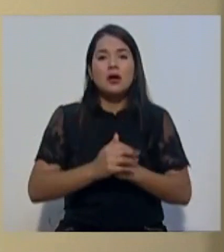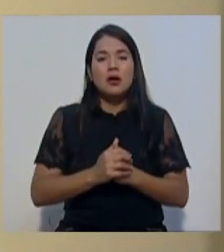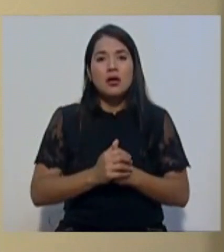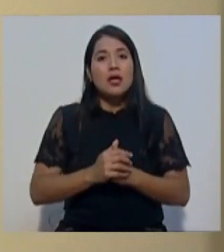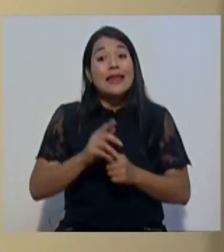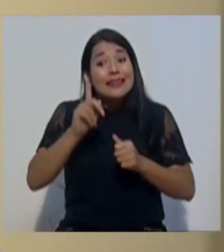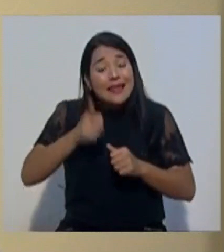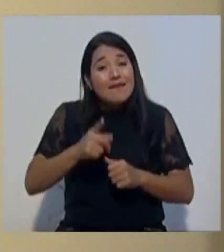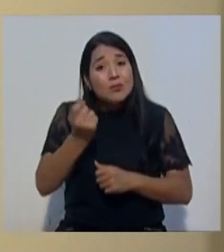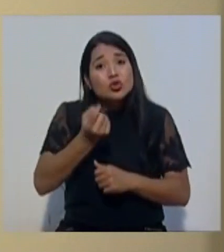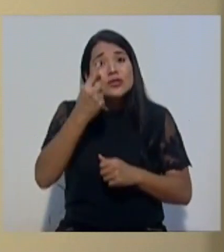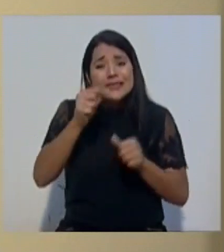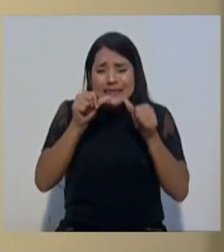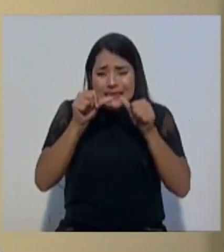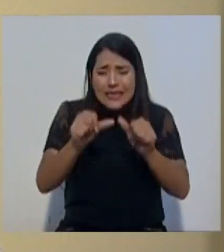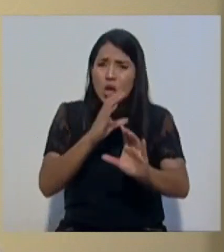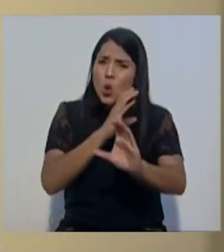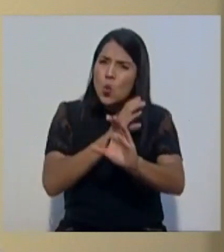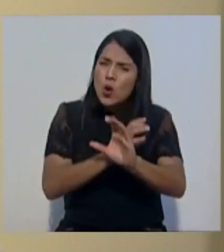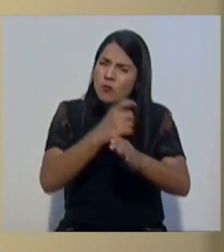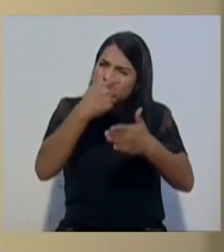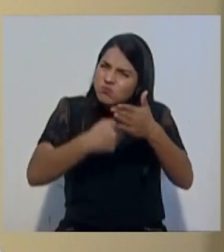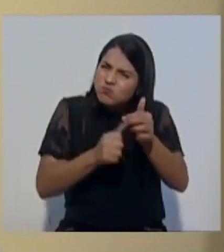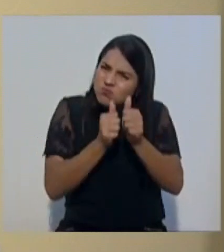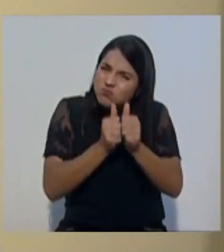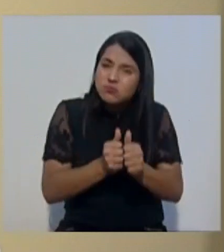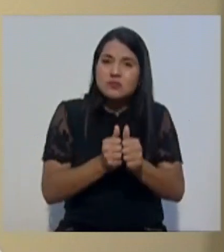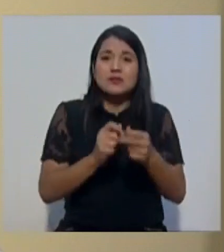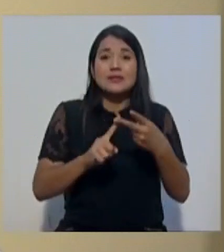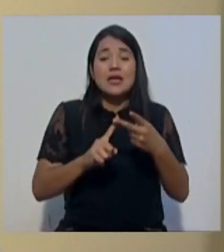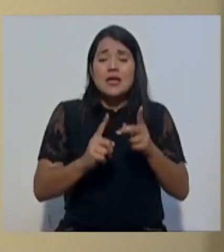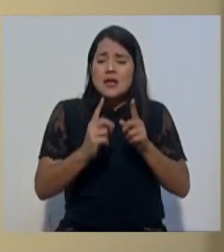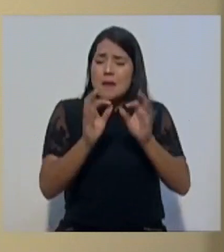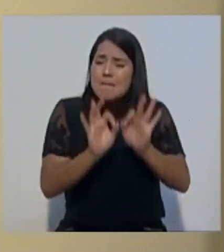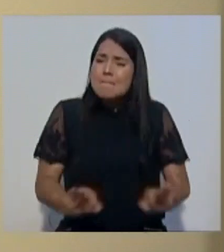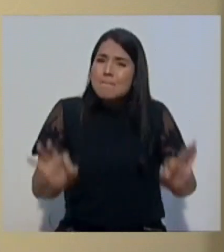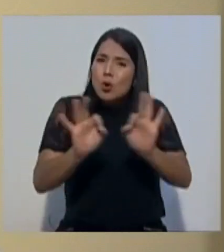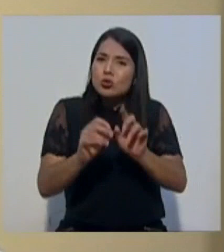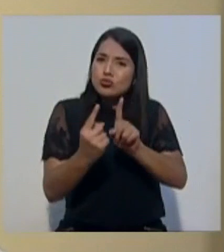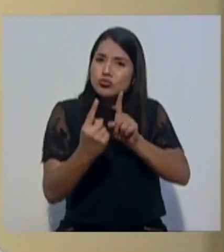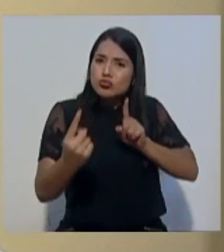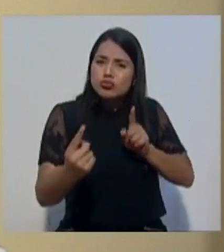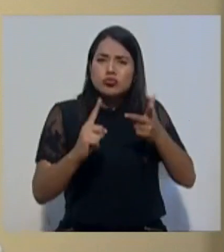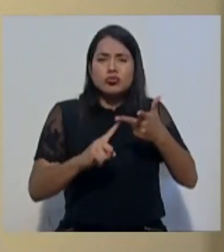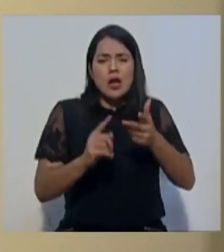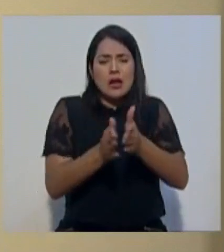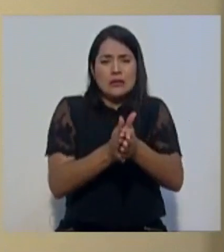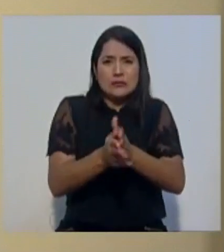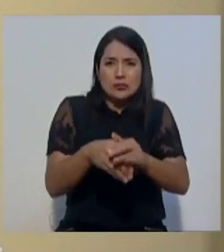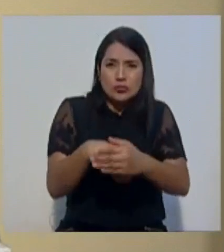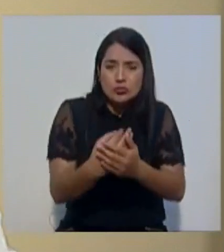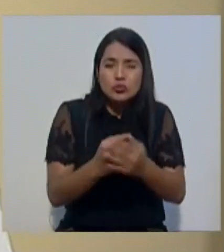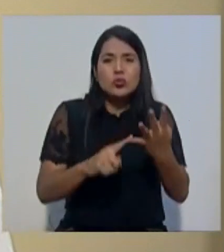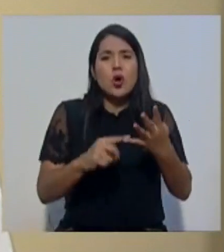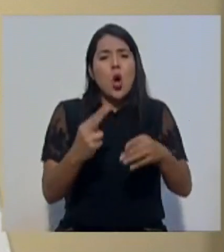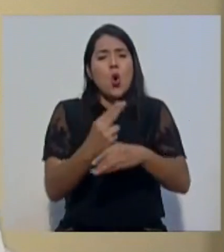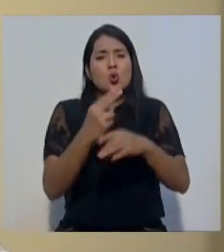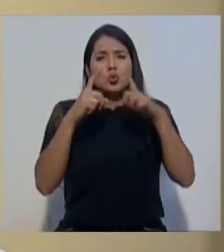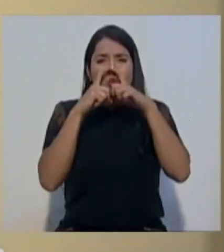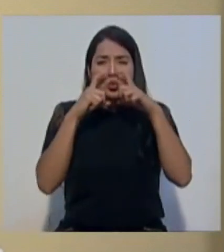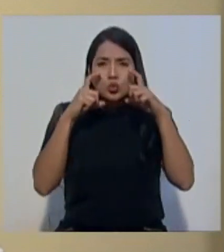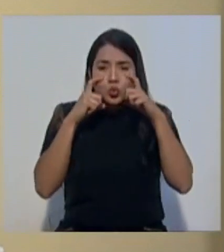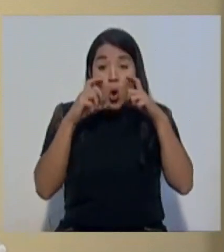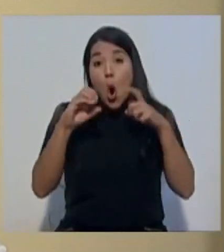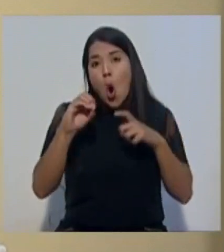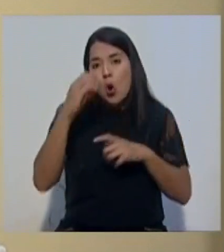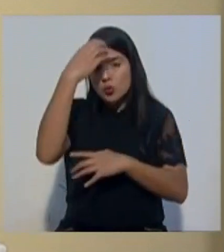que seguir siendo estricto, que el distanciamiento es fundamental, el lavado de manos, el uso de la mascarilla o